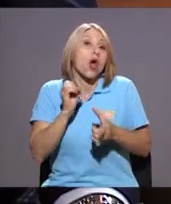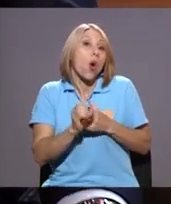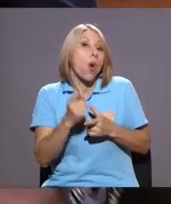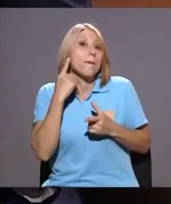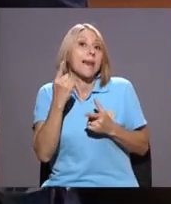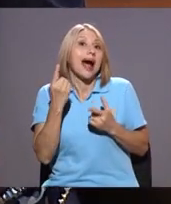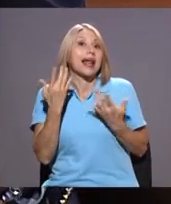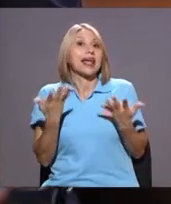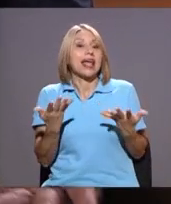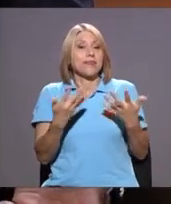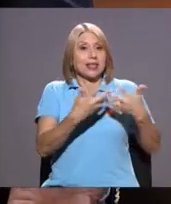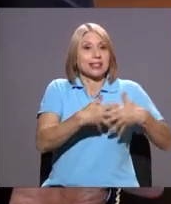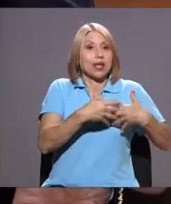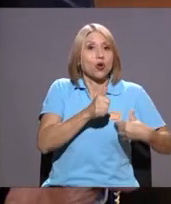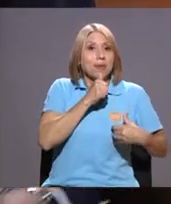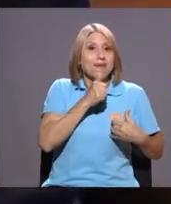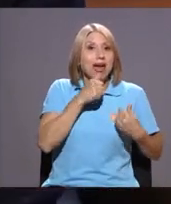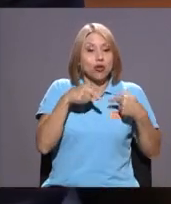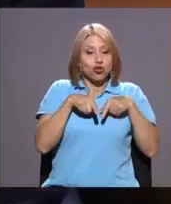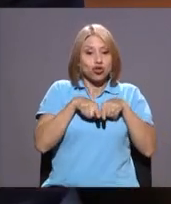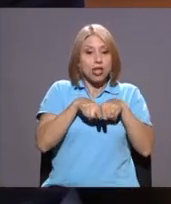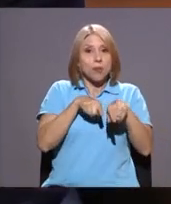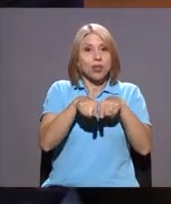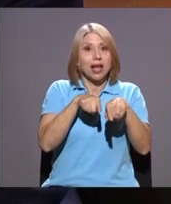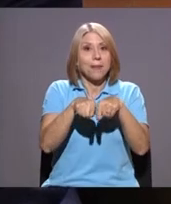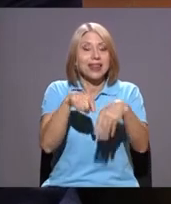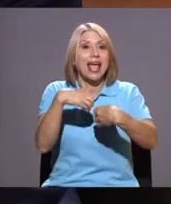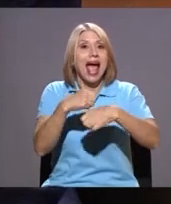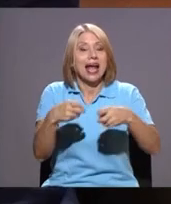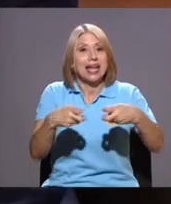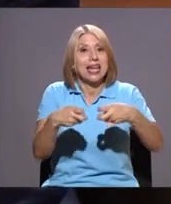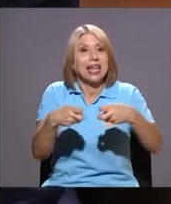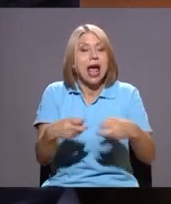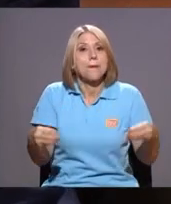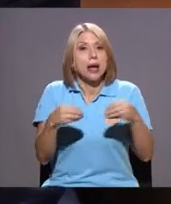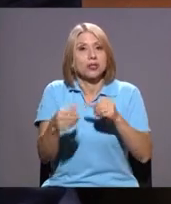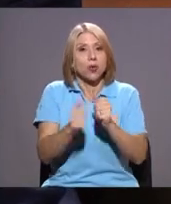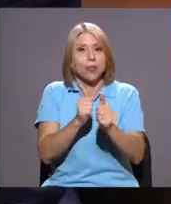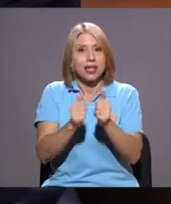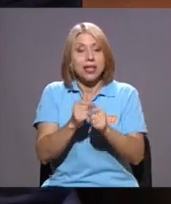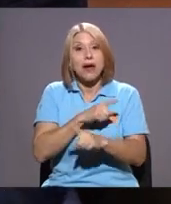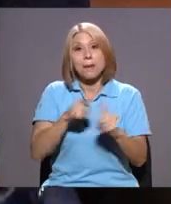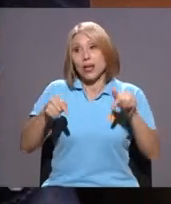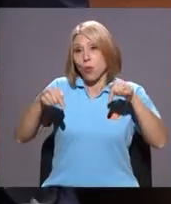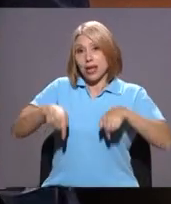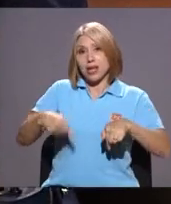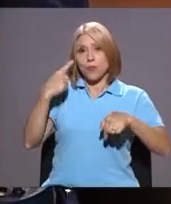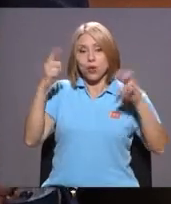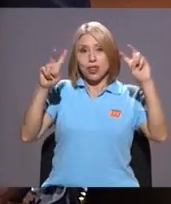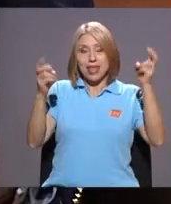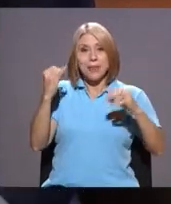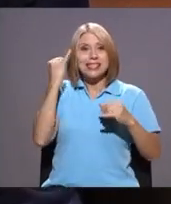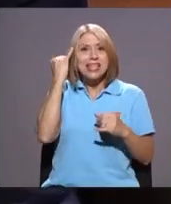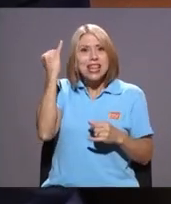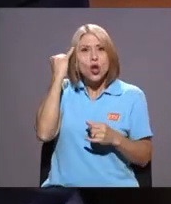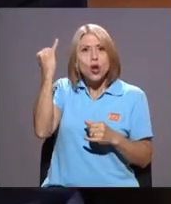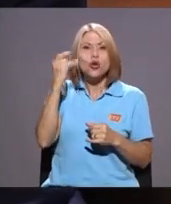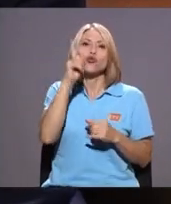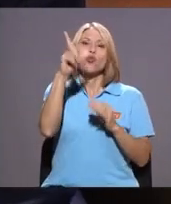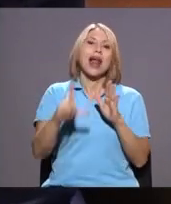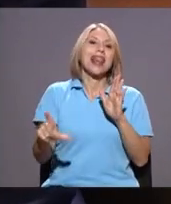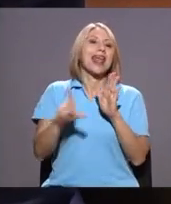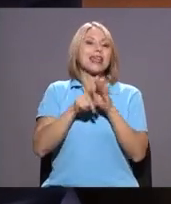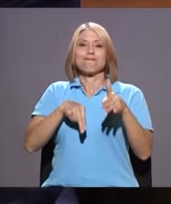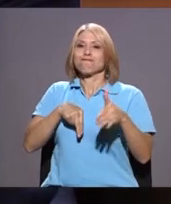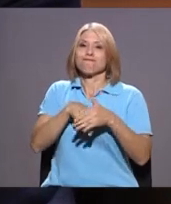simultáneamente el sector privado produzca energía de manera más competitiva pero aquí por temas ideológicos una ley impide que el sector